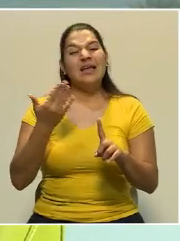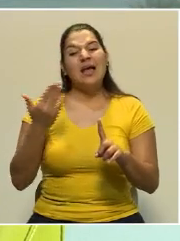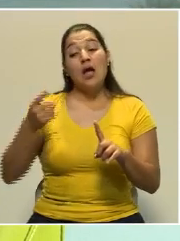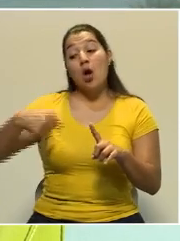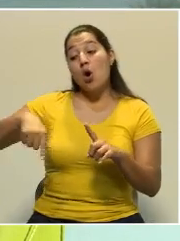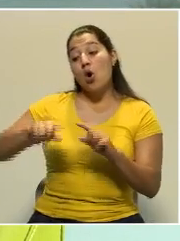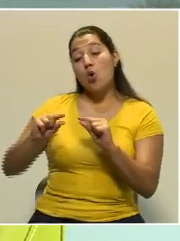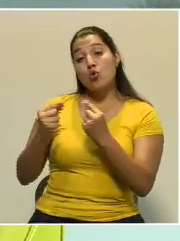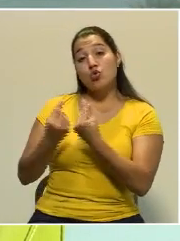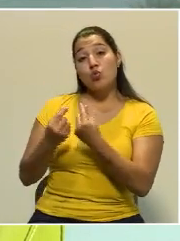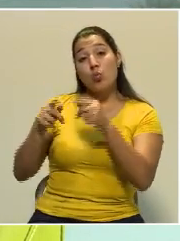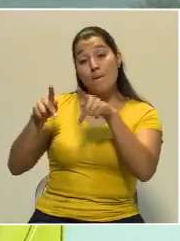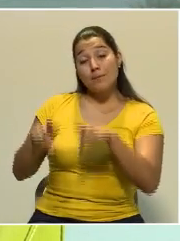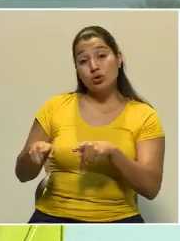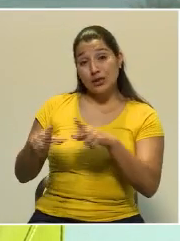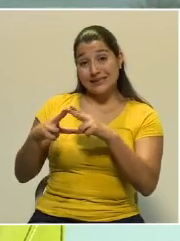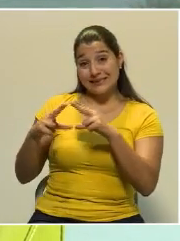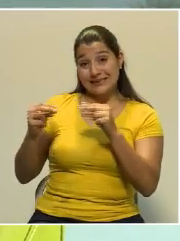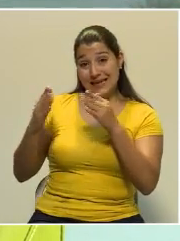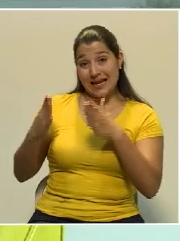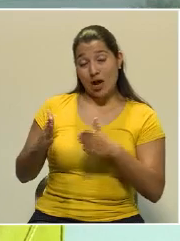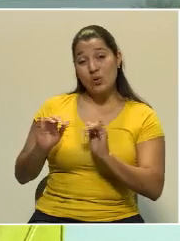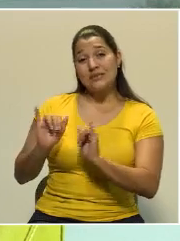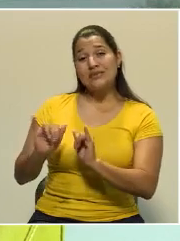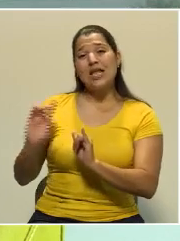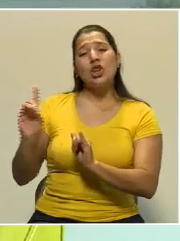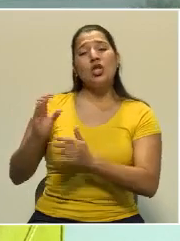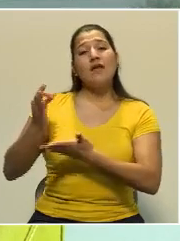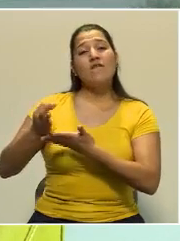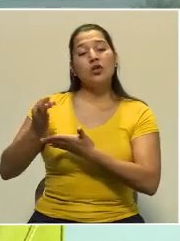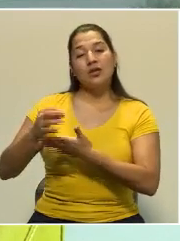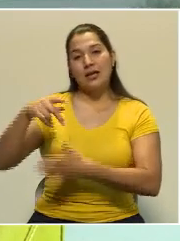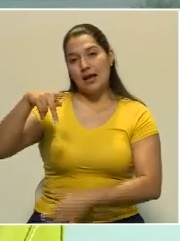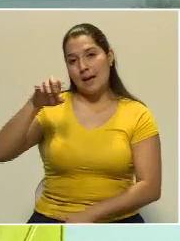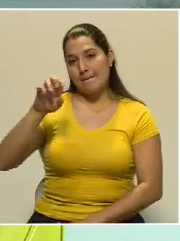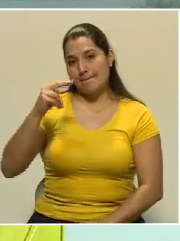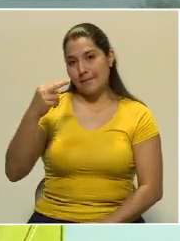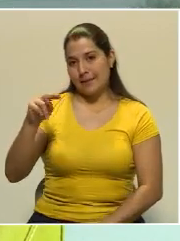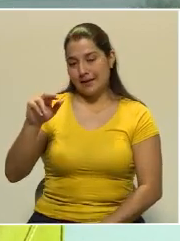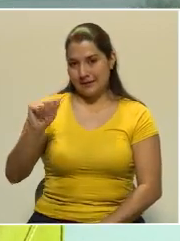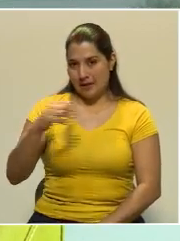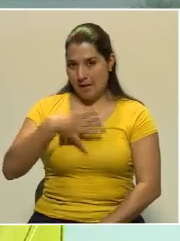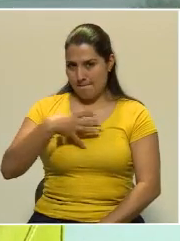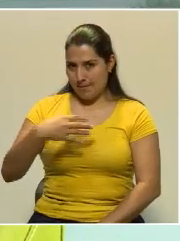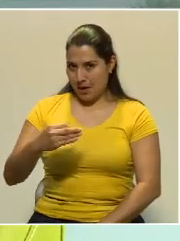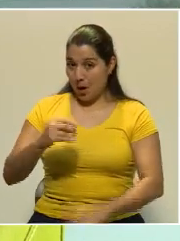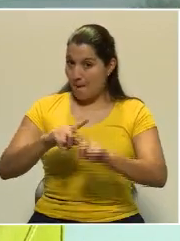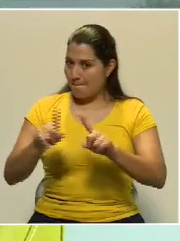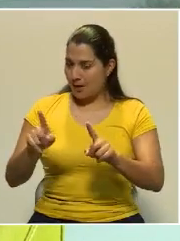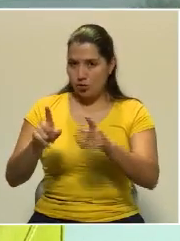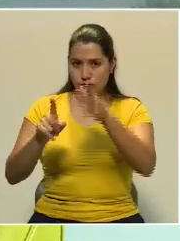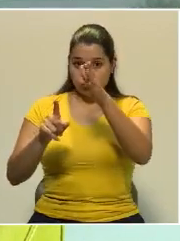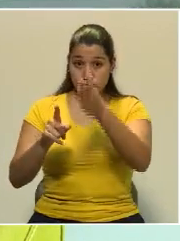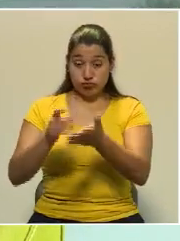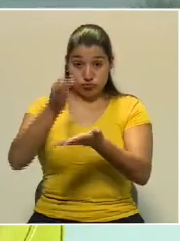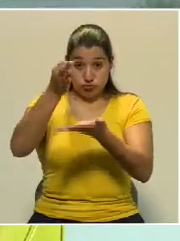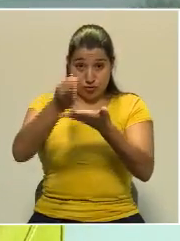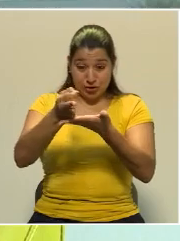de personas de nacionalidad nicaragüense que se encuentran en la frontera en Peñas Blancas. Eso sí, hay que aclarar, del lado nicaragüense están